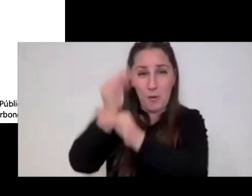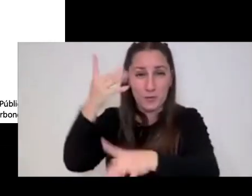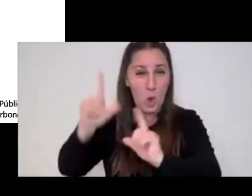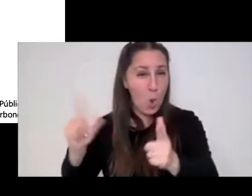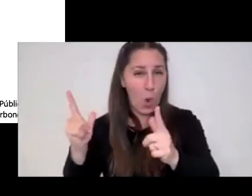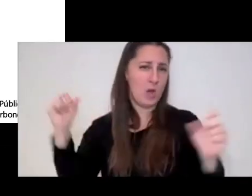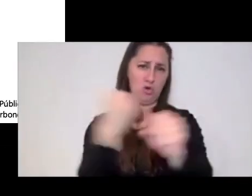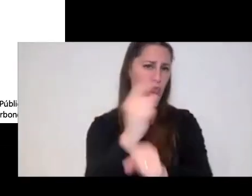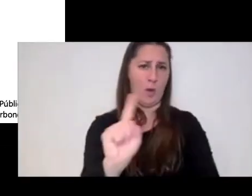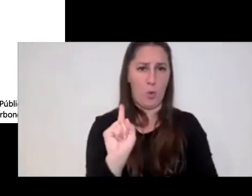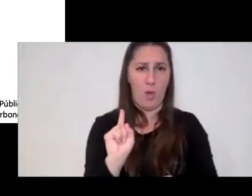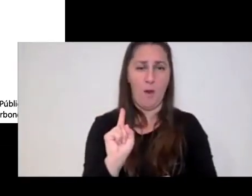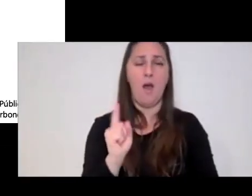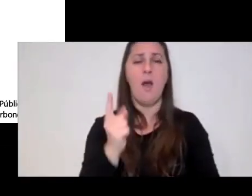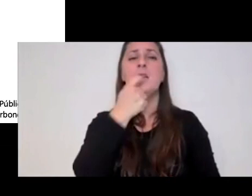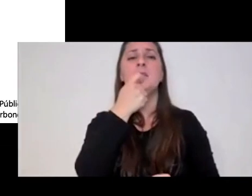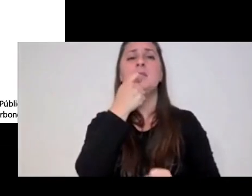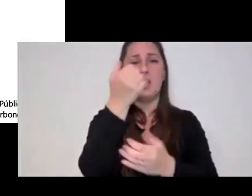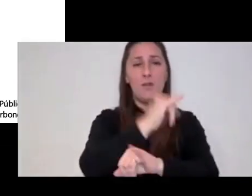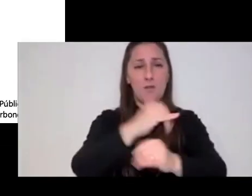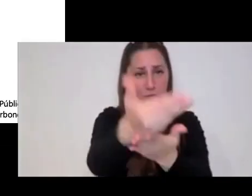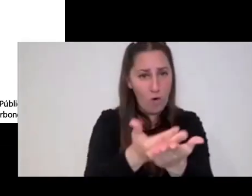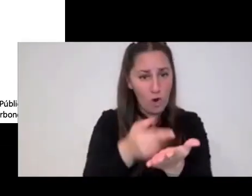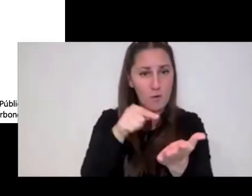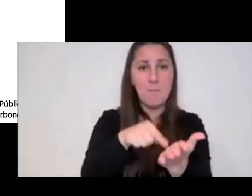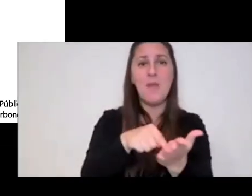sostengo, tiene que poder ser auditado por la